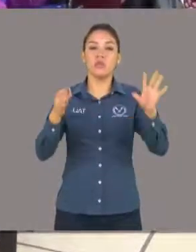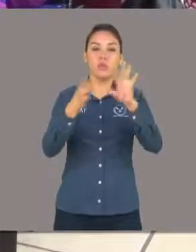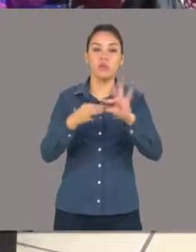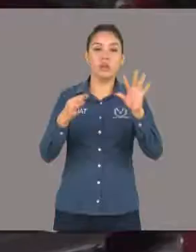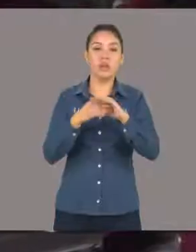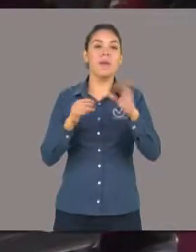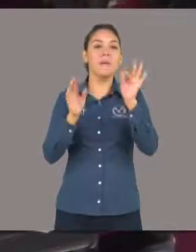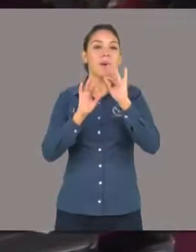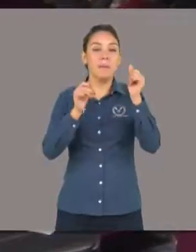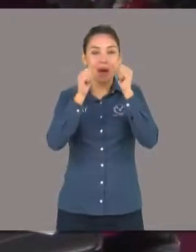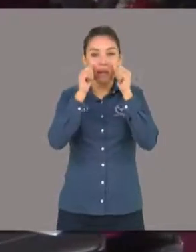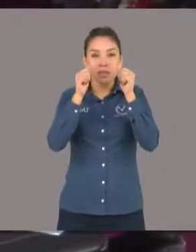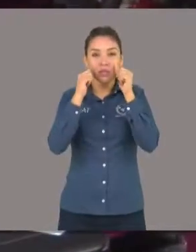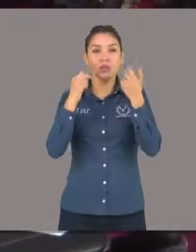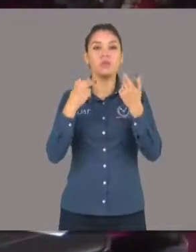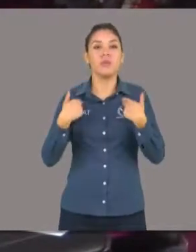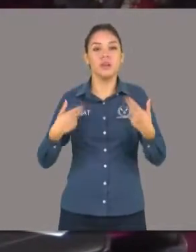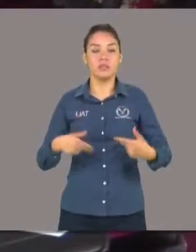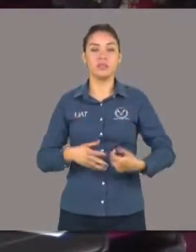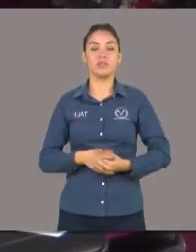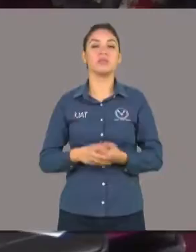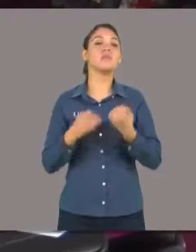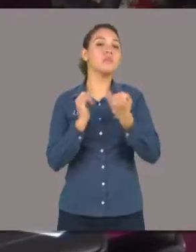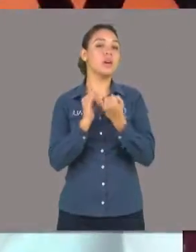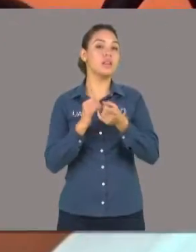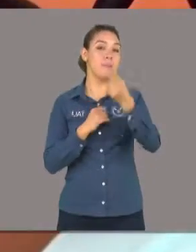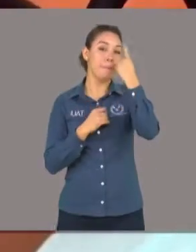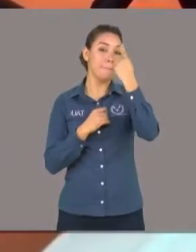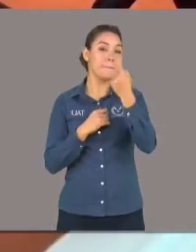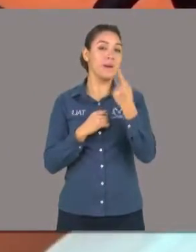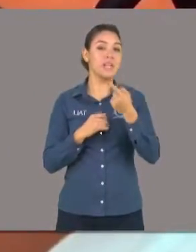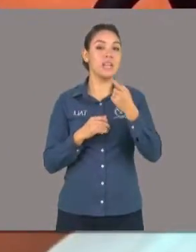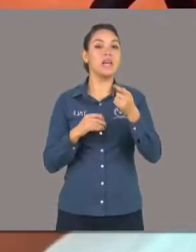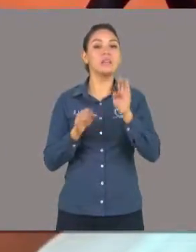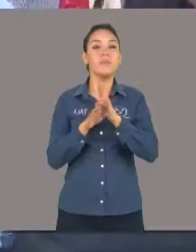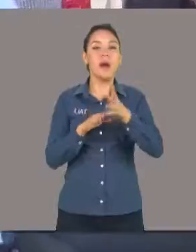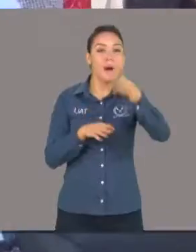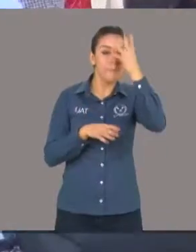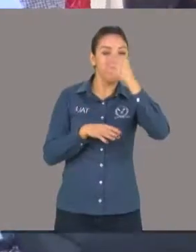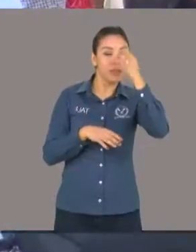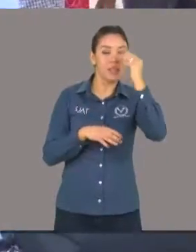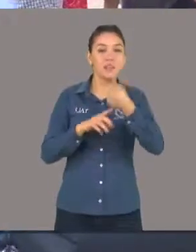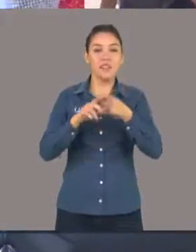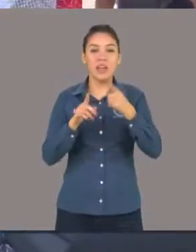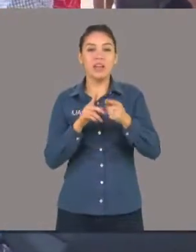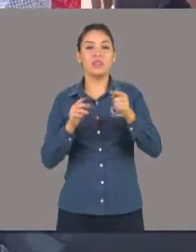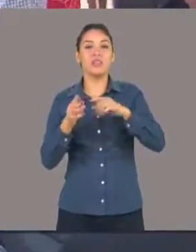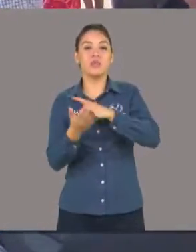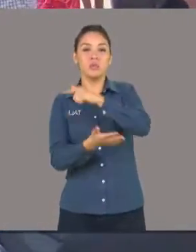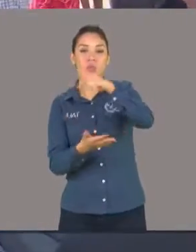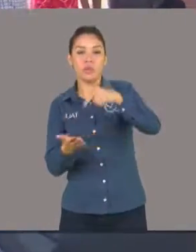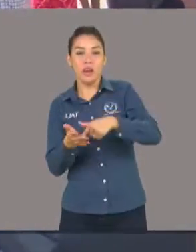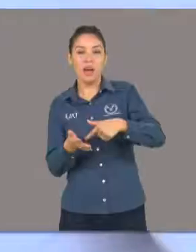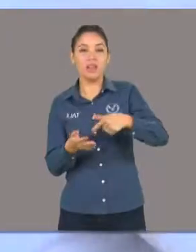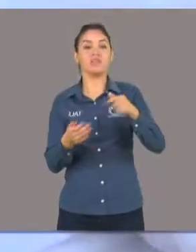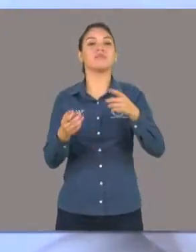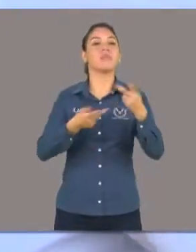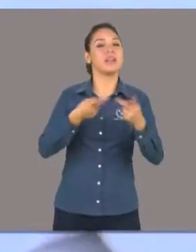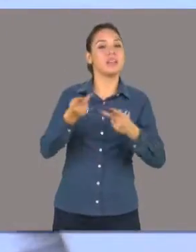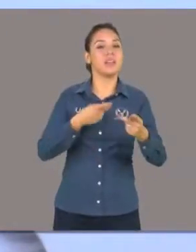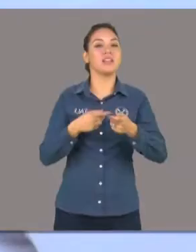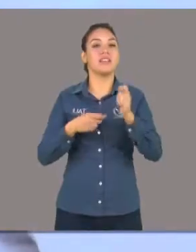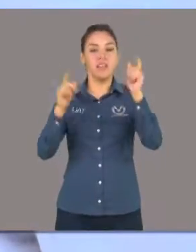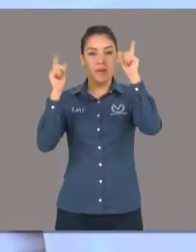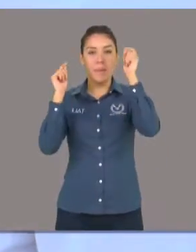con apego a principios científicos y valores universitarios y de la disciplina, capaces de desempeñarse eficientemente en los diversos escenarios que se requieran,